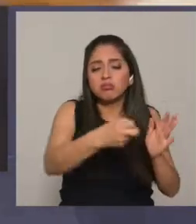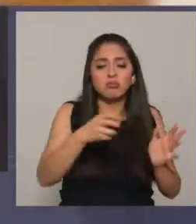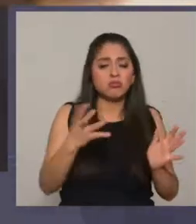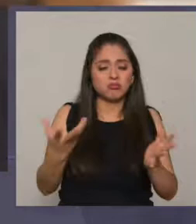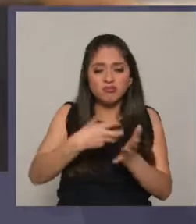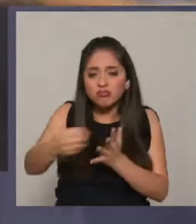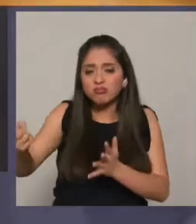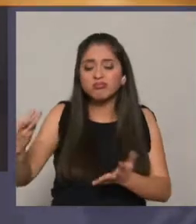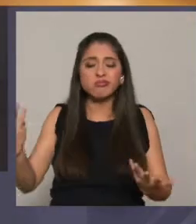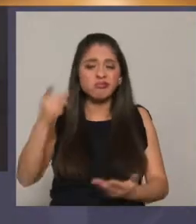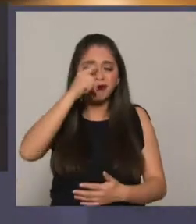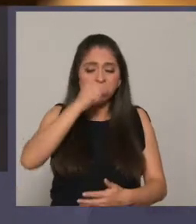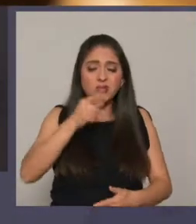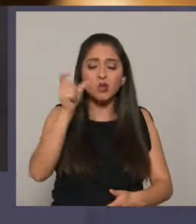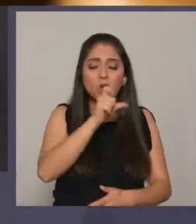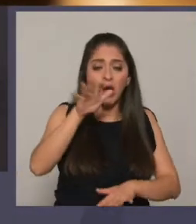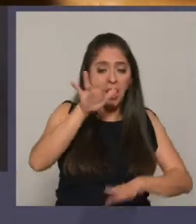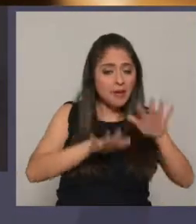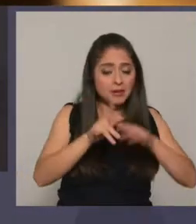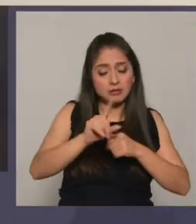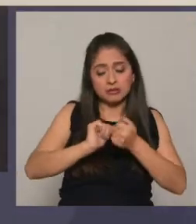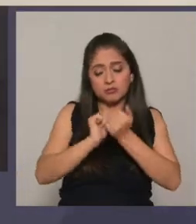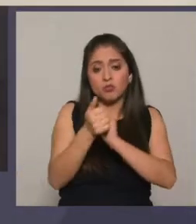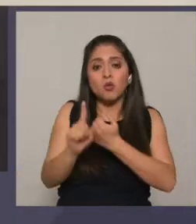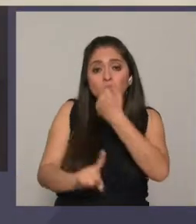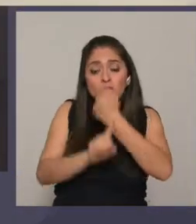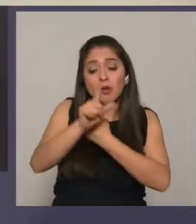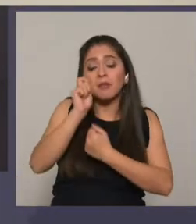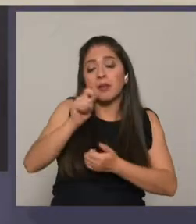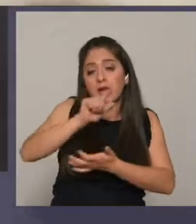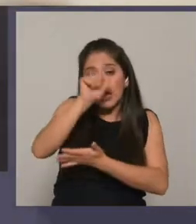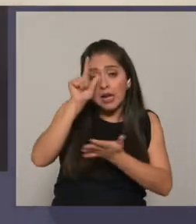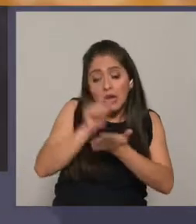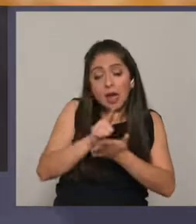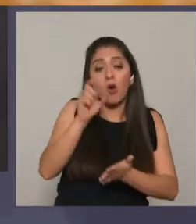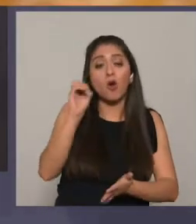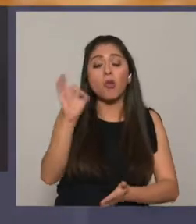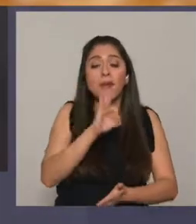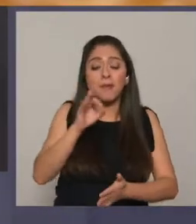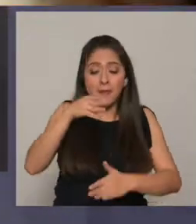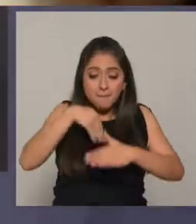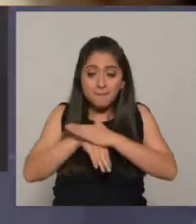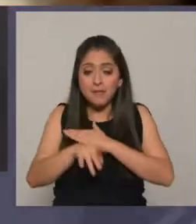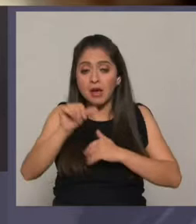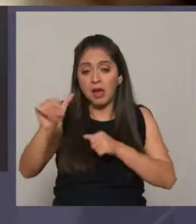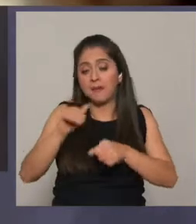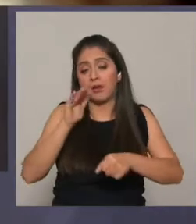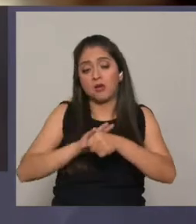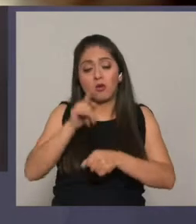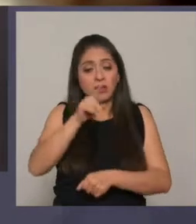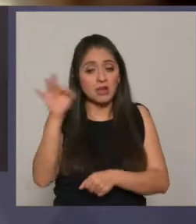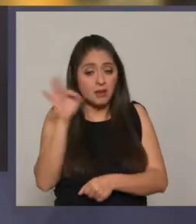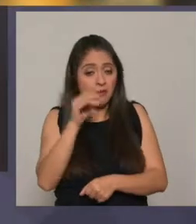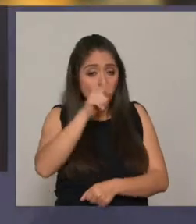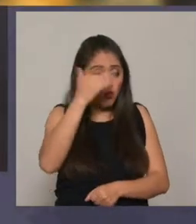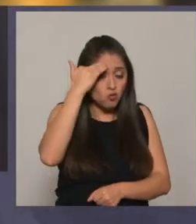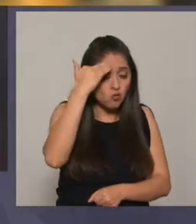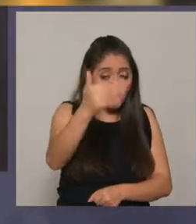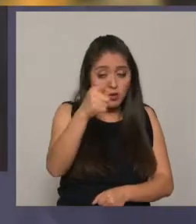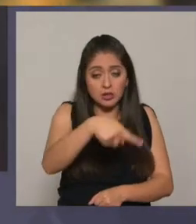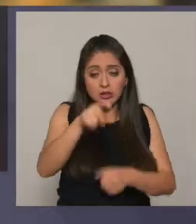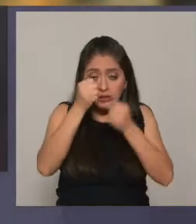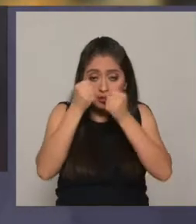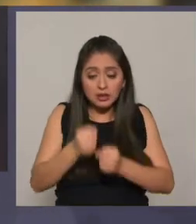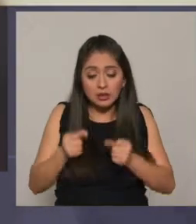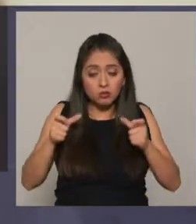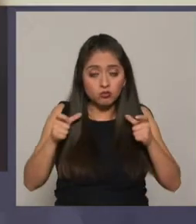sus instrumentos, pues se enfrenta a diversos problemas legales y de procedimientos administrativos que retardan mucho esa seguridad a la